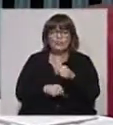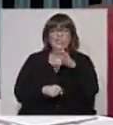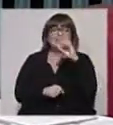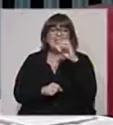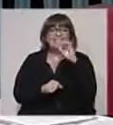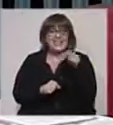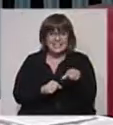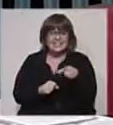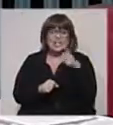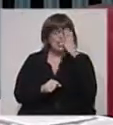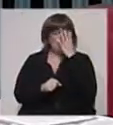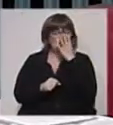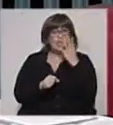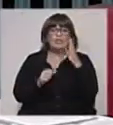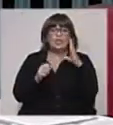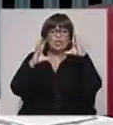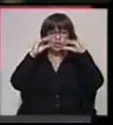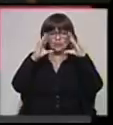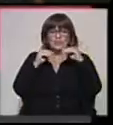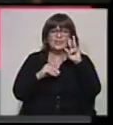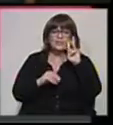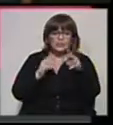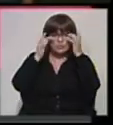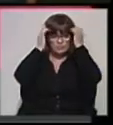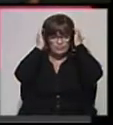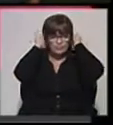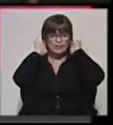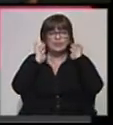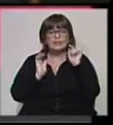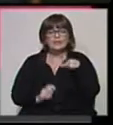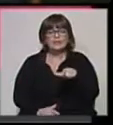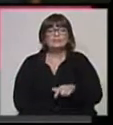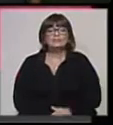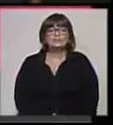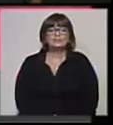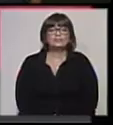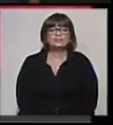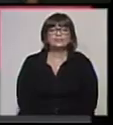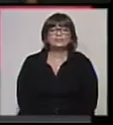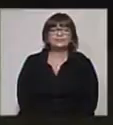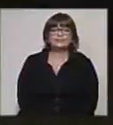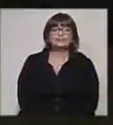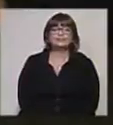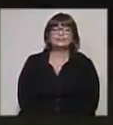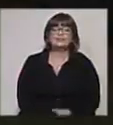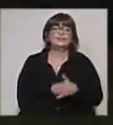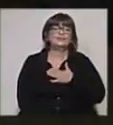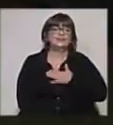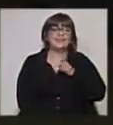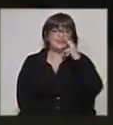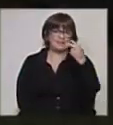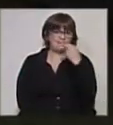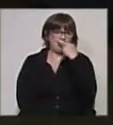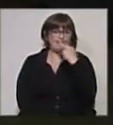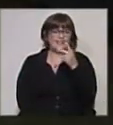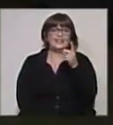de carnaval. Fernando, te vemos. Ahí estás. Bueno, me encanta. estén viendo. Me encanta